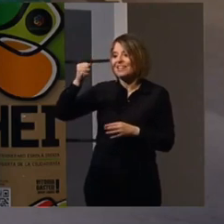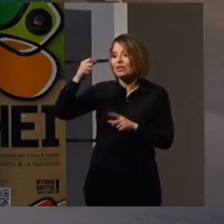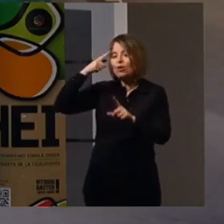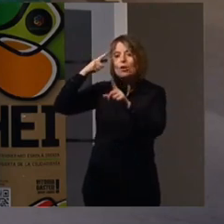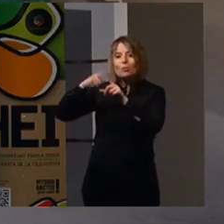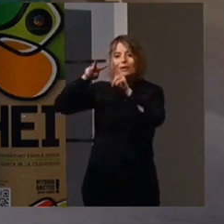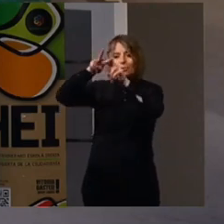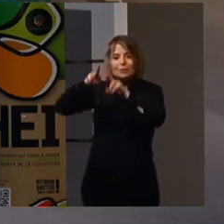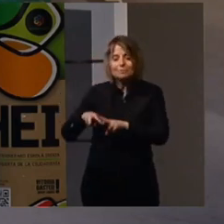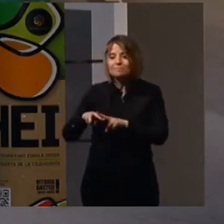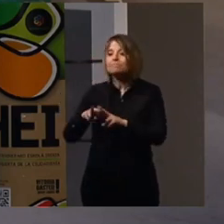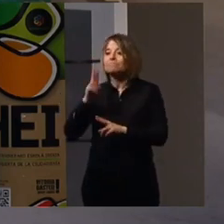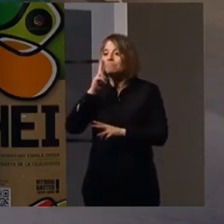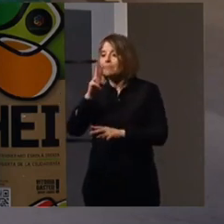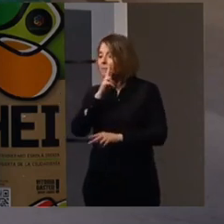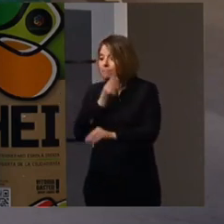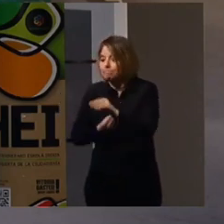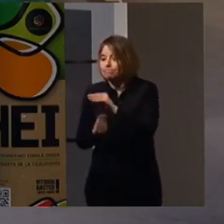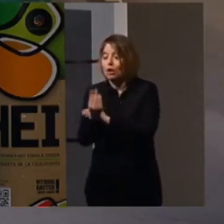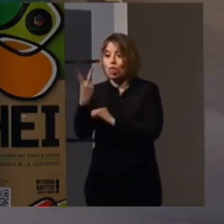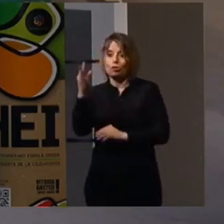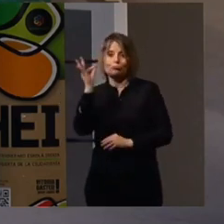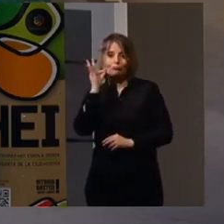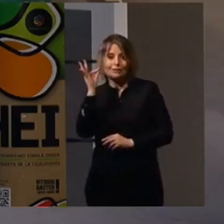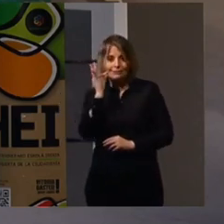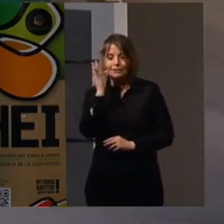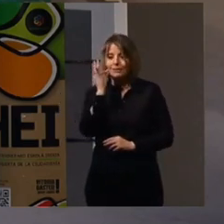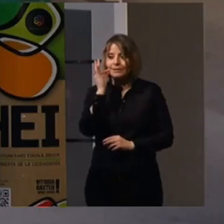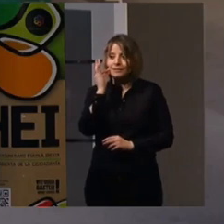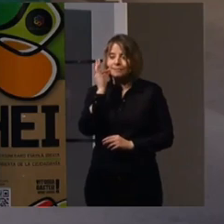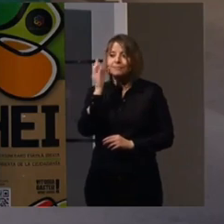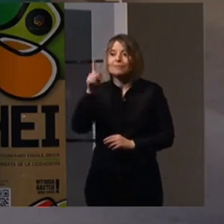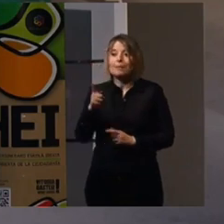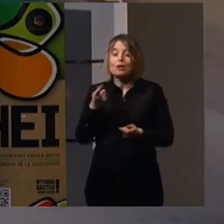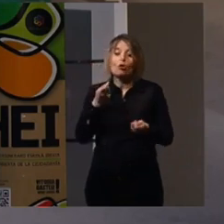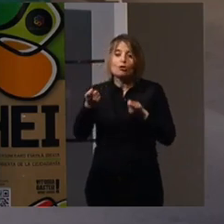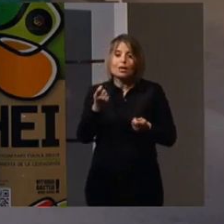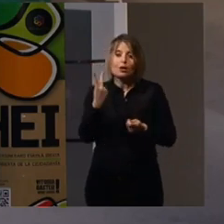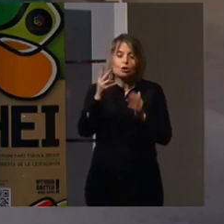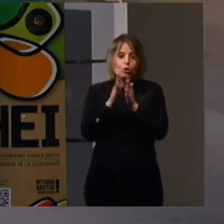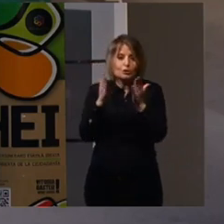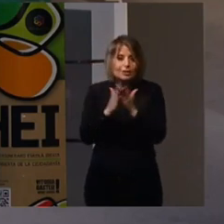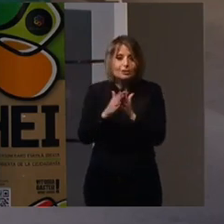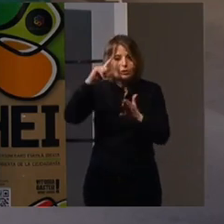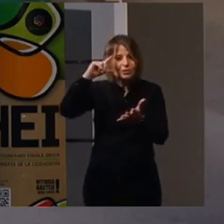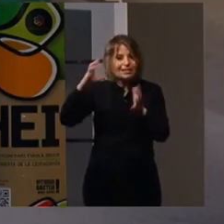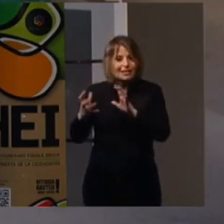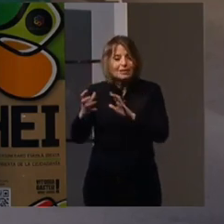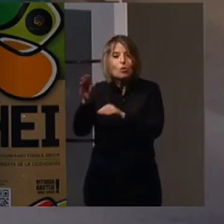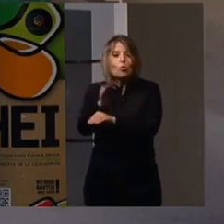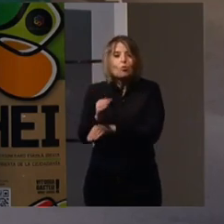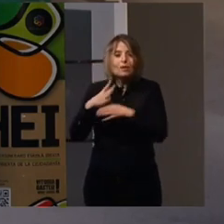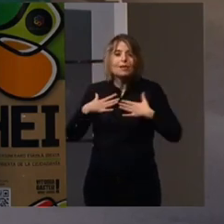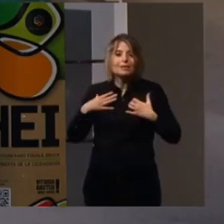investigación militante. Es amachu de dos niñas, y entre otras cuestiones, ha coordinado dos libros, Transpsiquiatría, abordajes queer en la